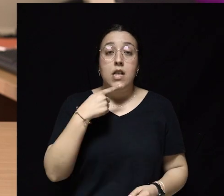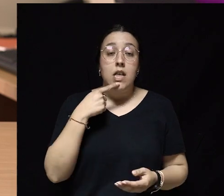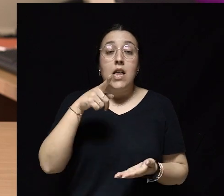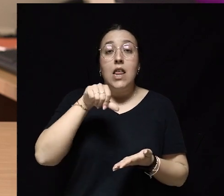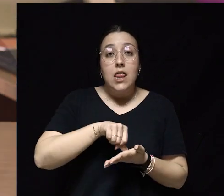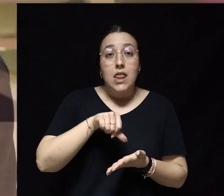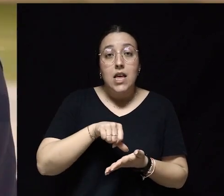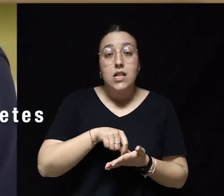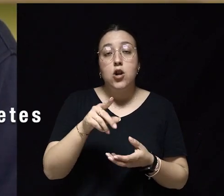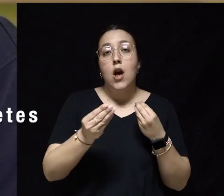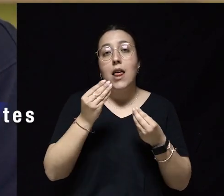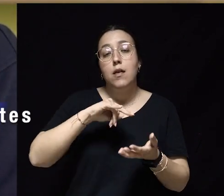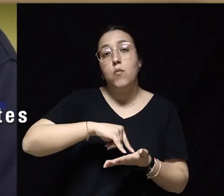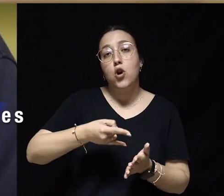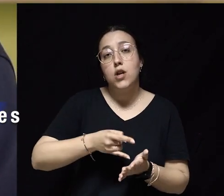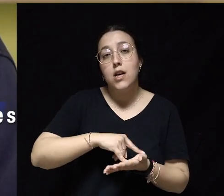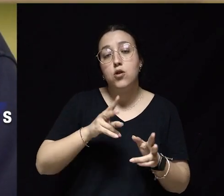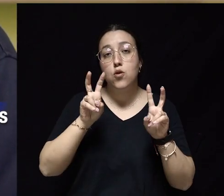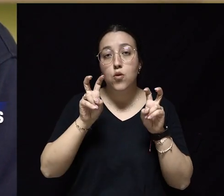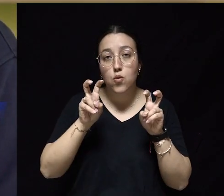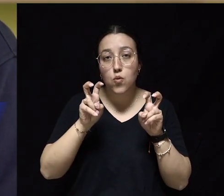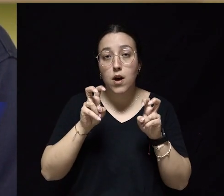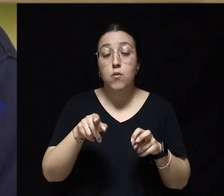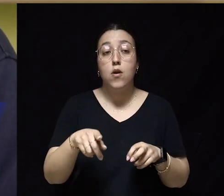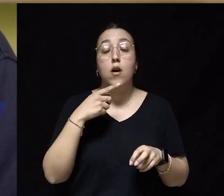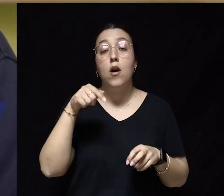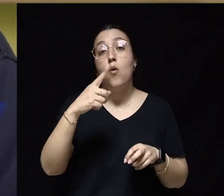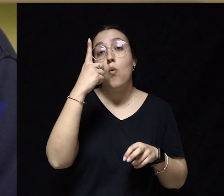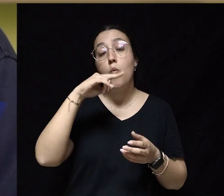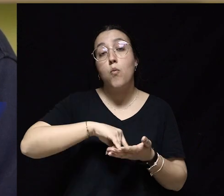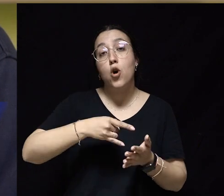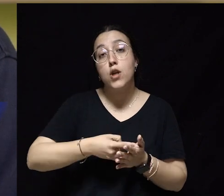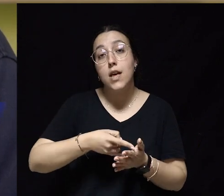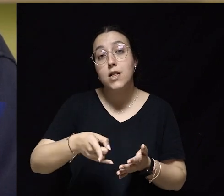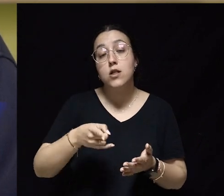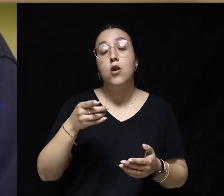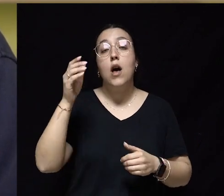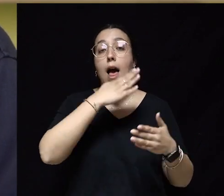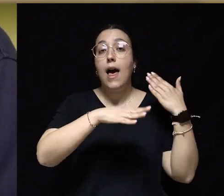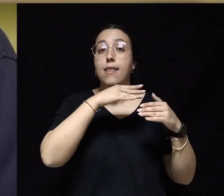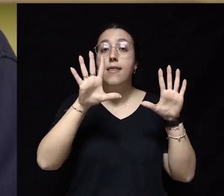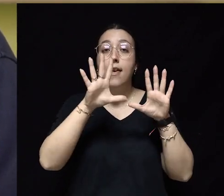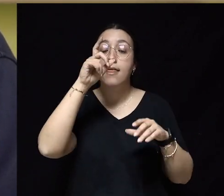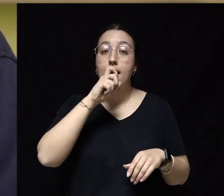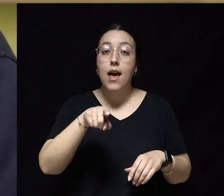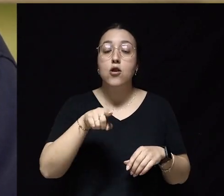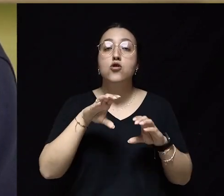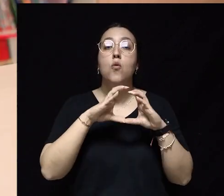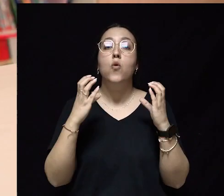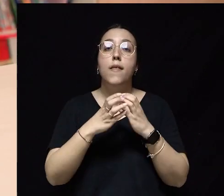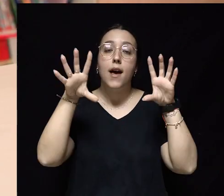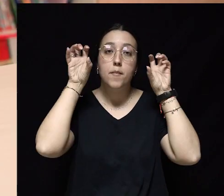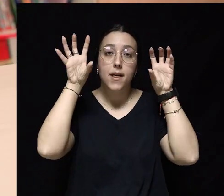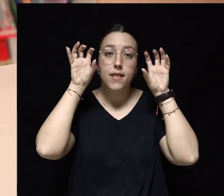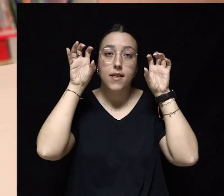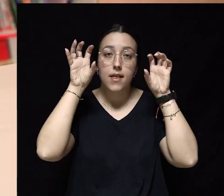4 centros. Desde nuestro centro estamos poniendo en marcha algunos proyectos educativos, empezando porque hace 10